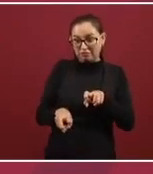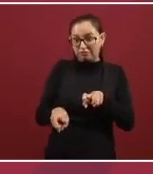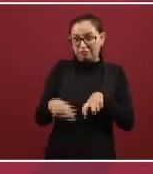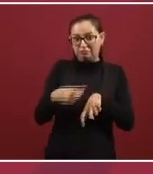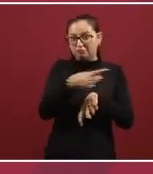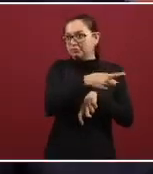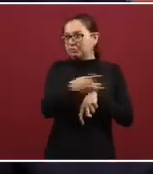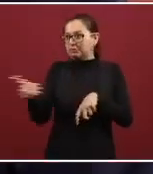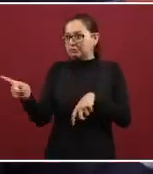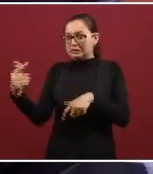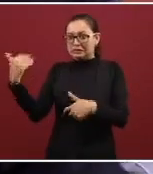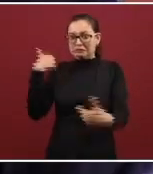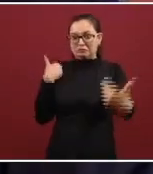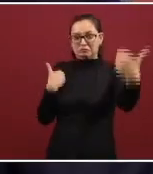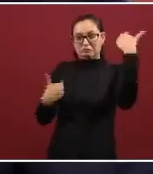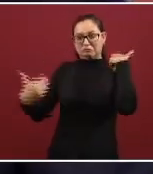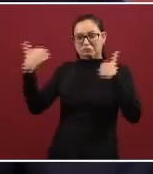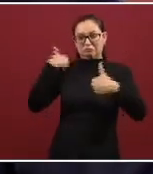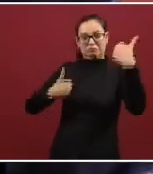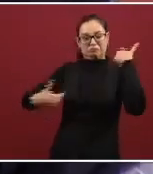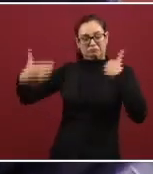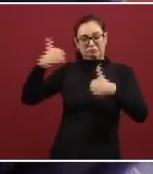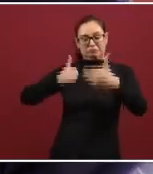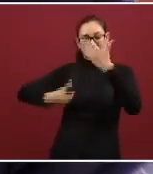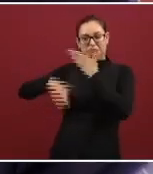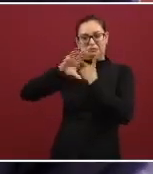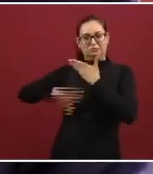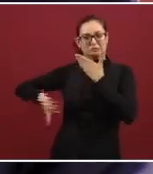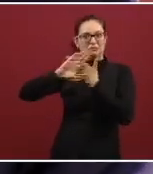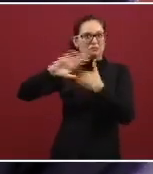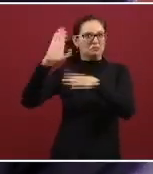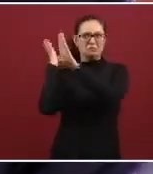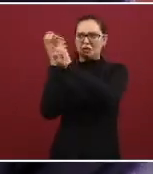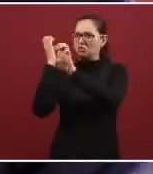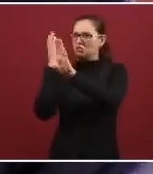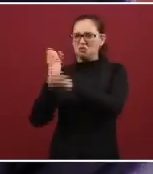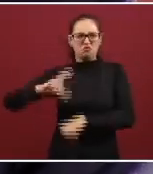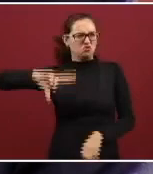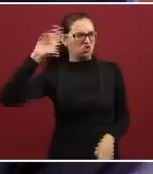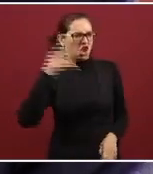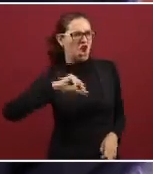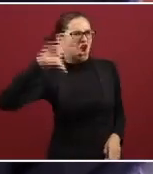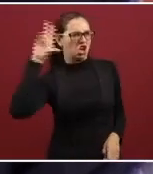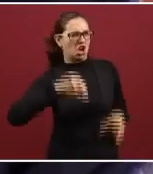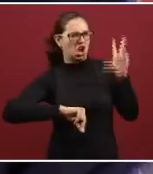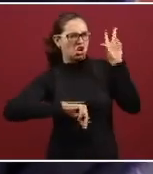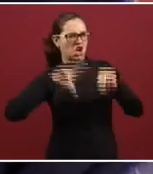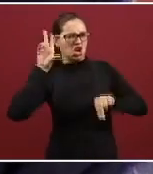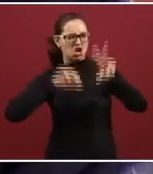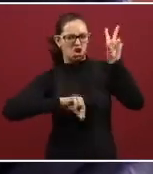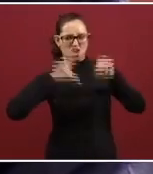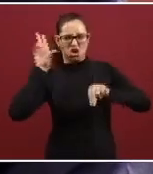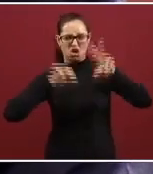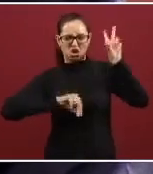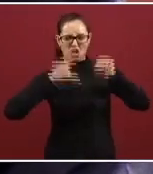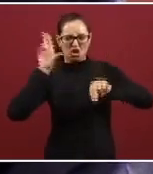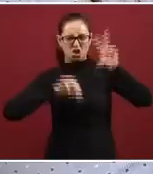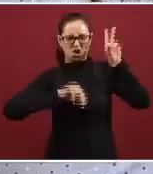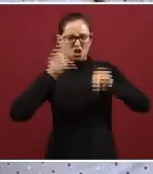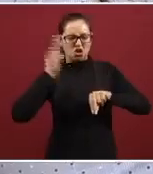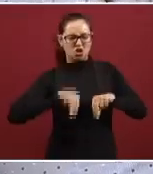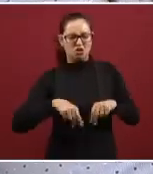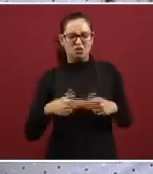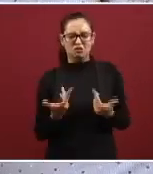empiezan las manifestaciones, ¿no? No al Metrobús, no al Metrobús, no al Metrobús.